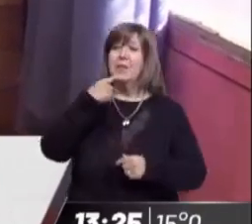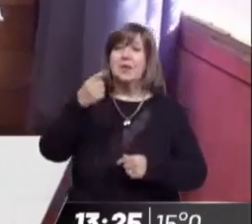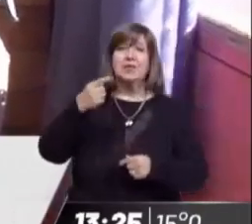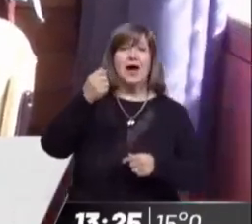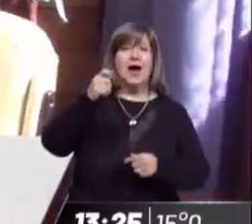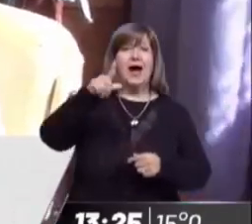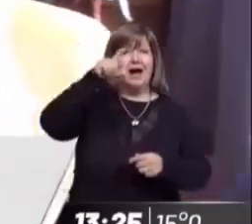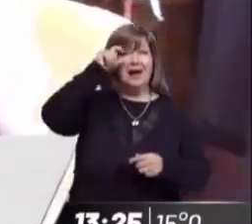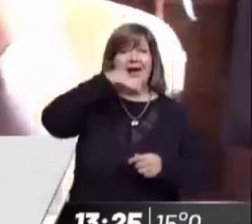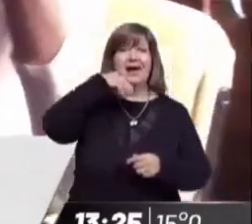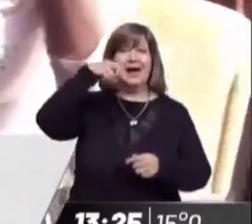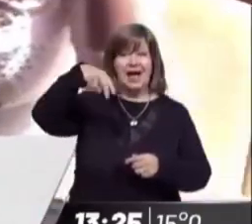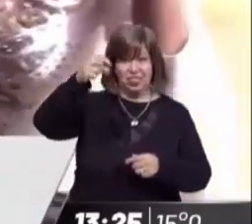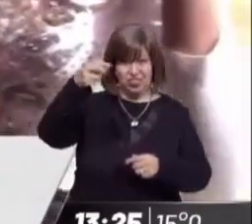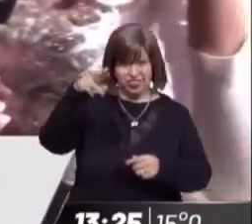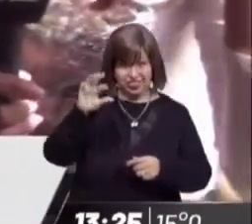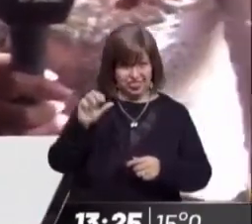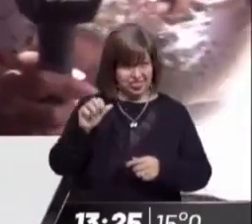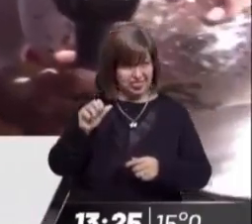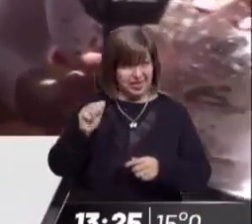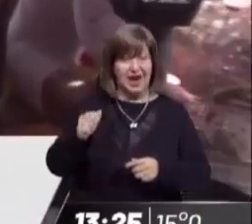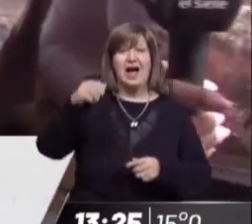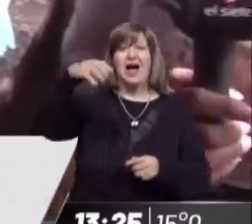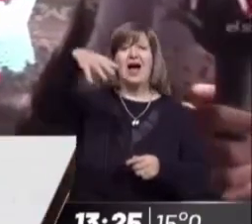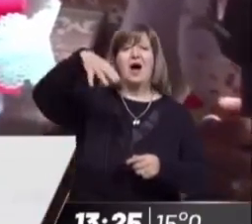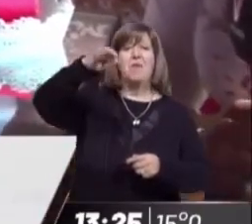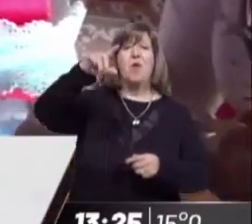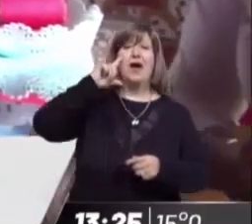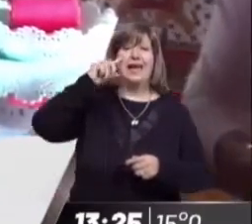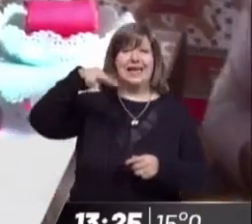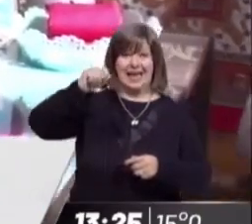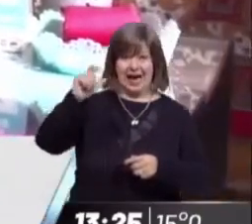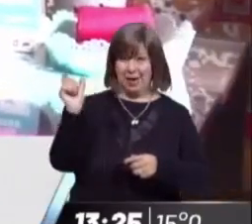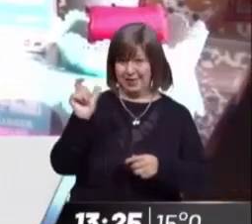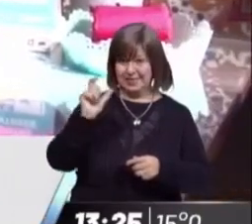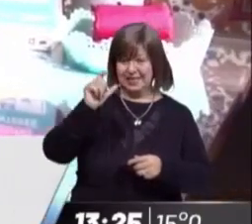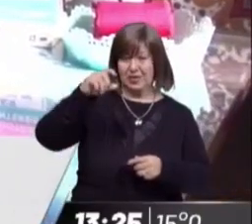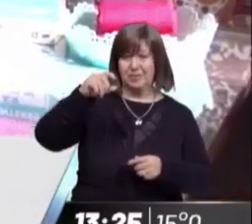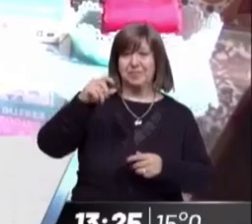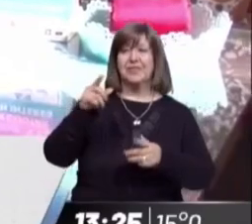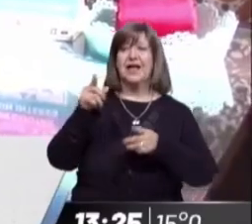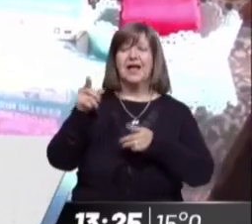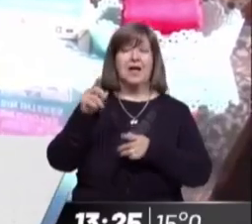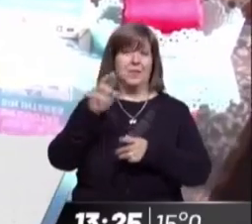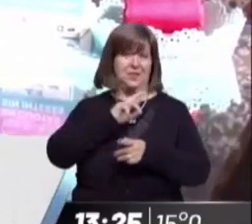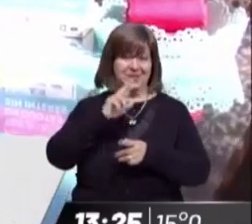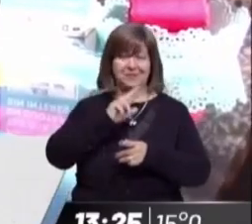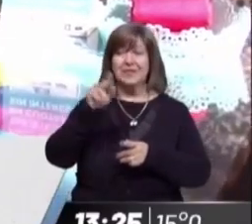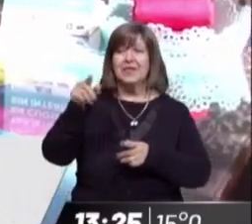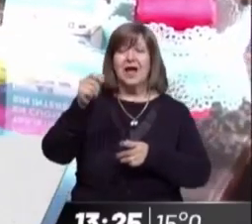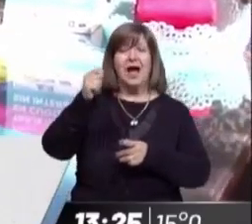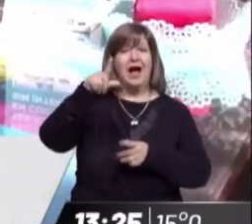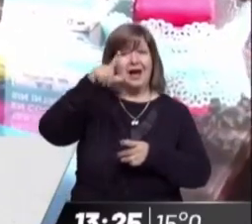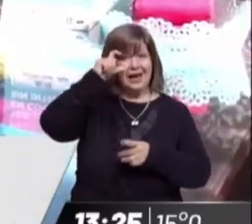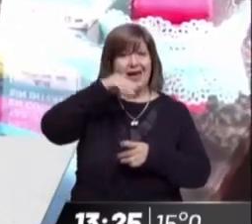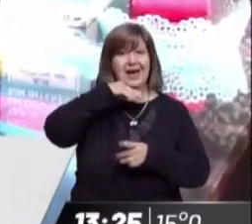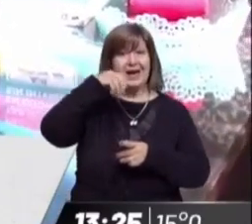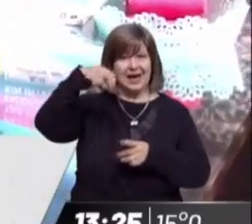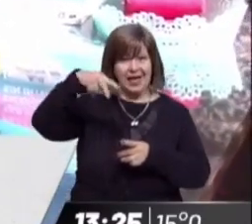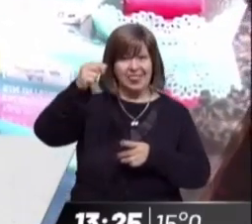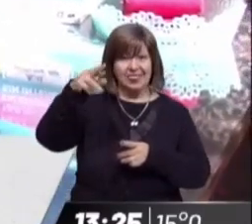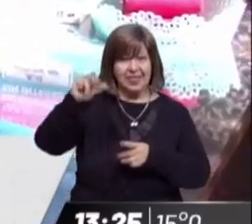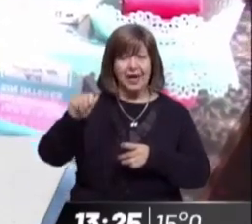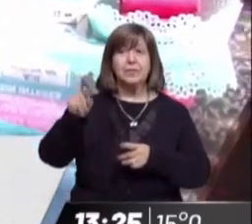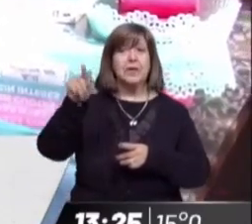Alejandra Molina les cuento Que Alejandra acá estamos claro Alejandra es es licenciada para